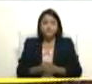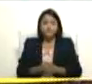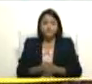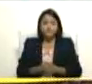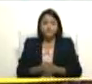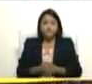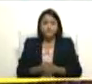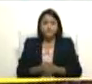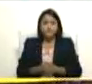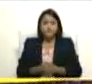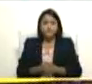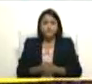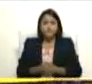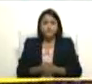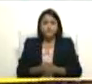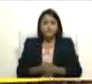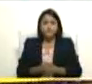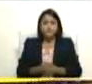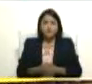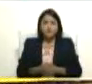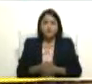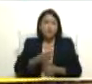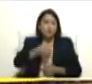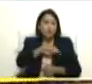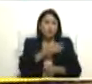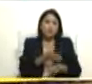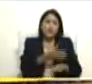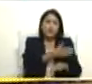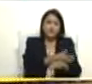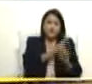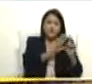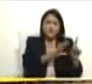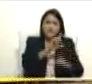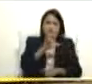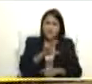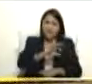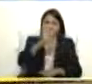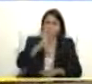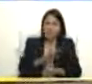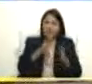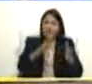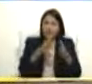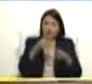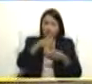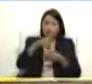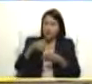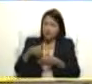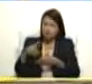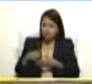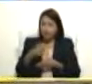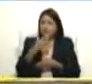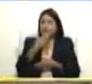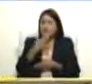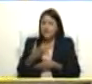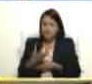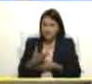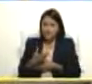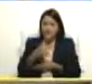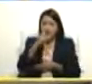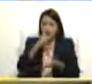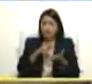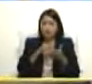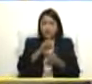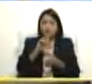Y esa parte del pueblo, veníamos de ganar unas elecciones con 63%. En diciembre del